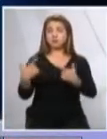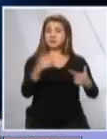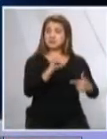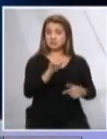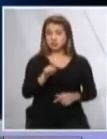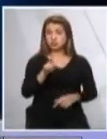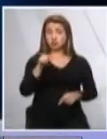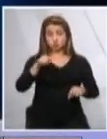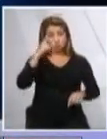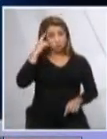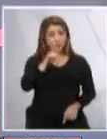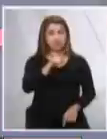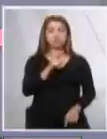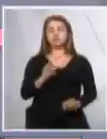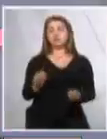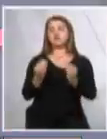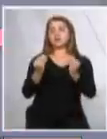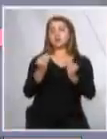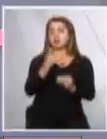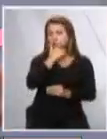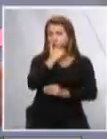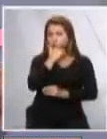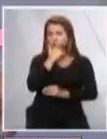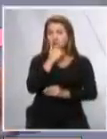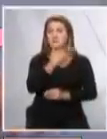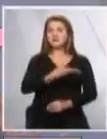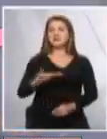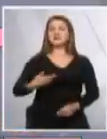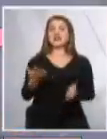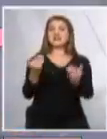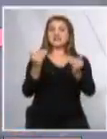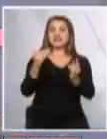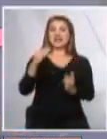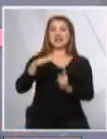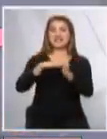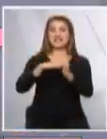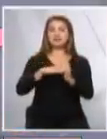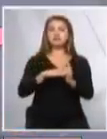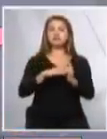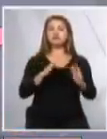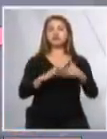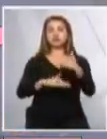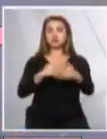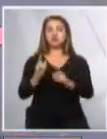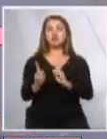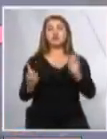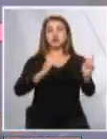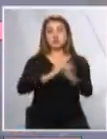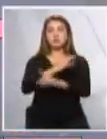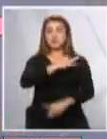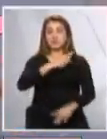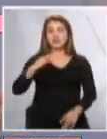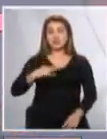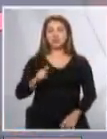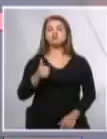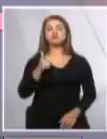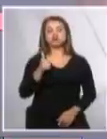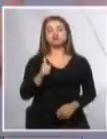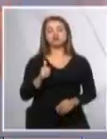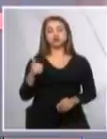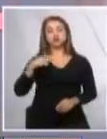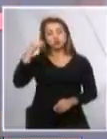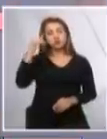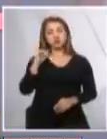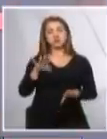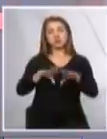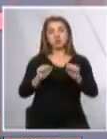no? Hoy día no cabe duda que la presidenta necesita liderar este proceso y un cambio de gabinete yo creo que es una de las herramientas que tiene.